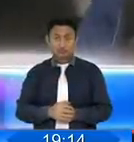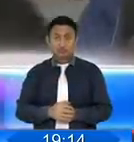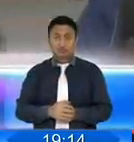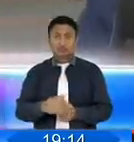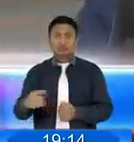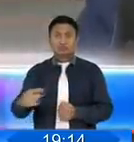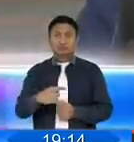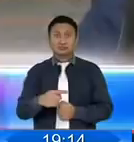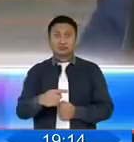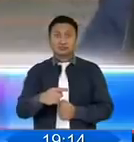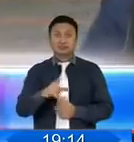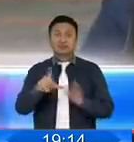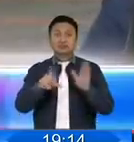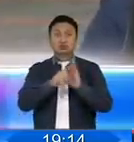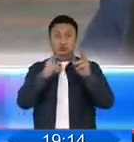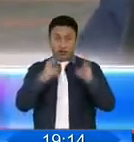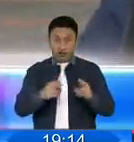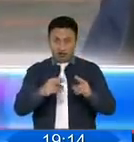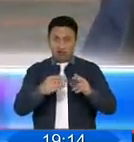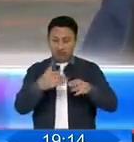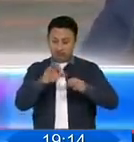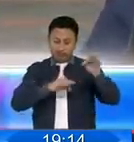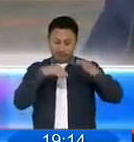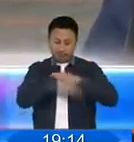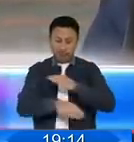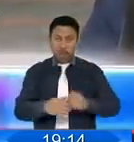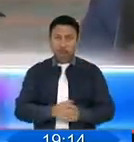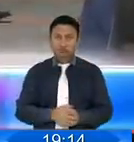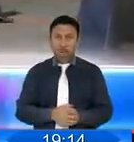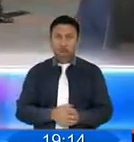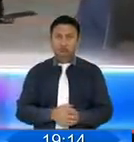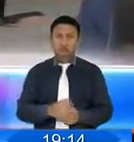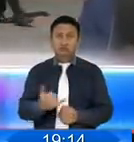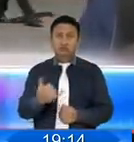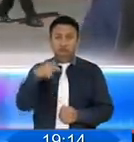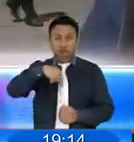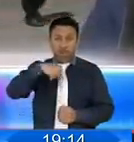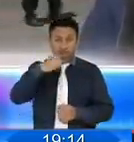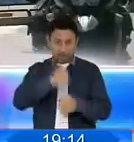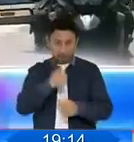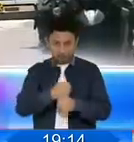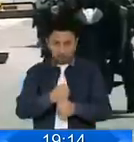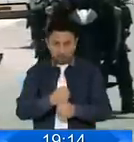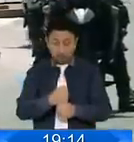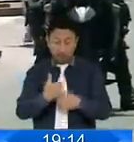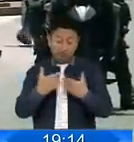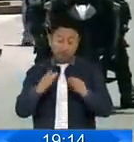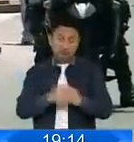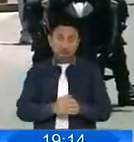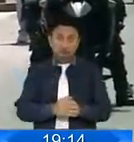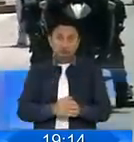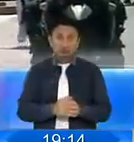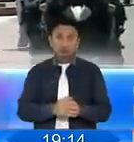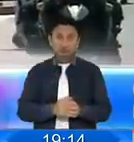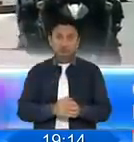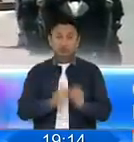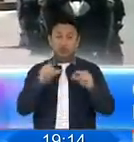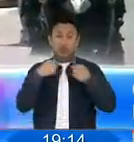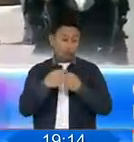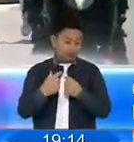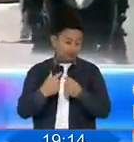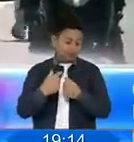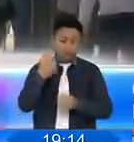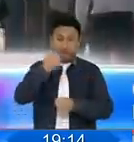ley humanitaria, donde se le ha realizado la flexibilización laboral en nuestro país. La marcha protagonizaron varias centrales sindicales de